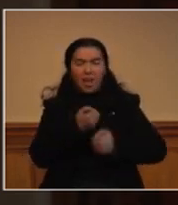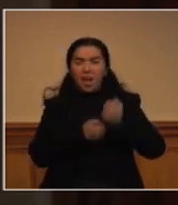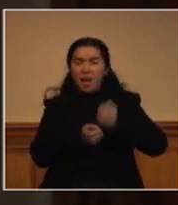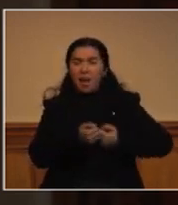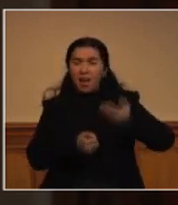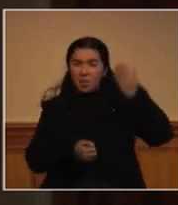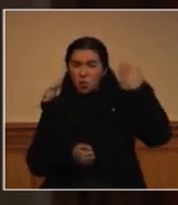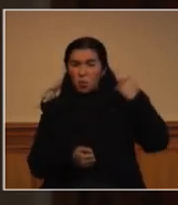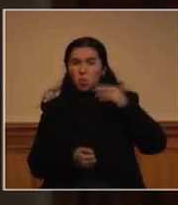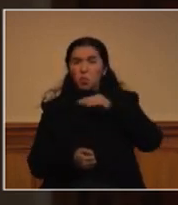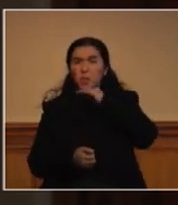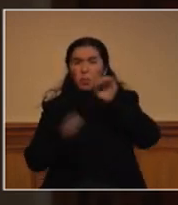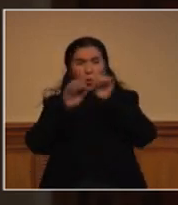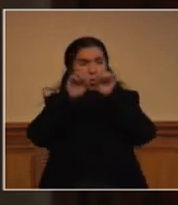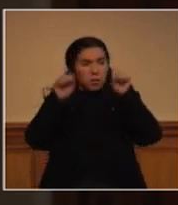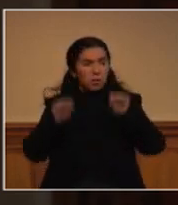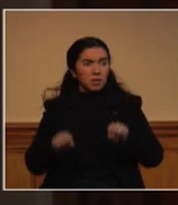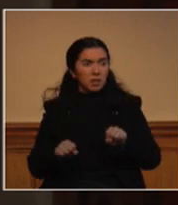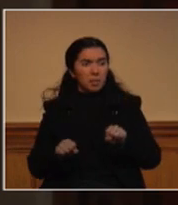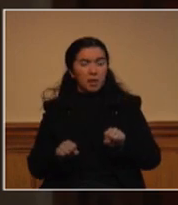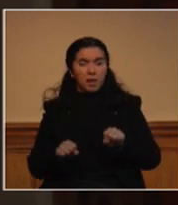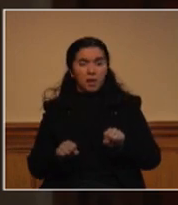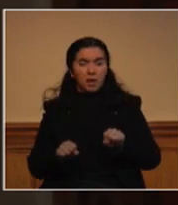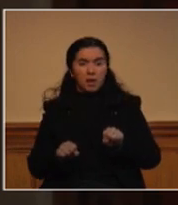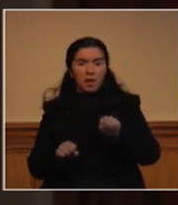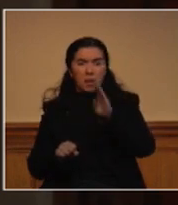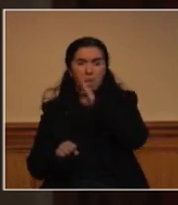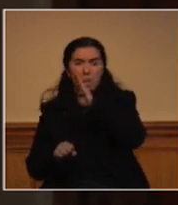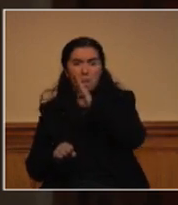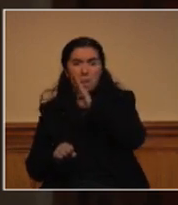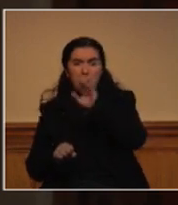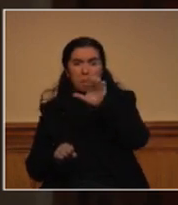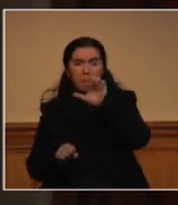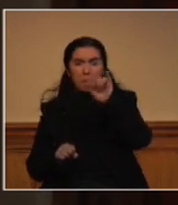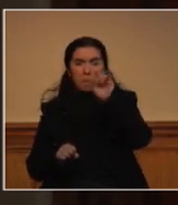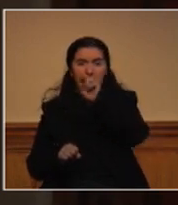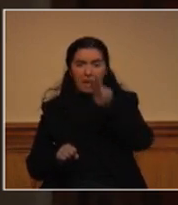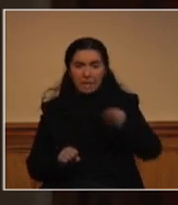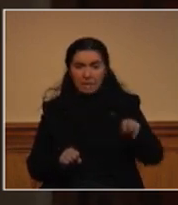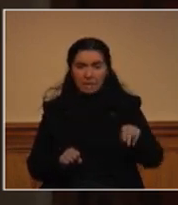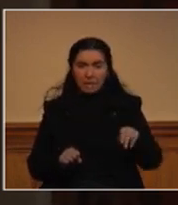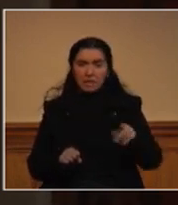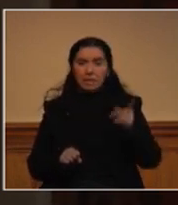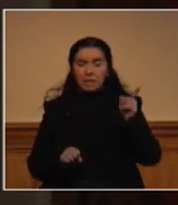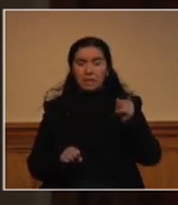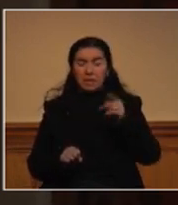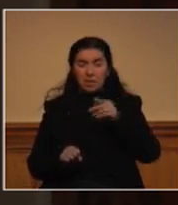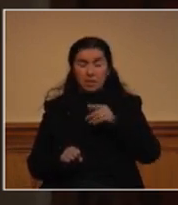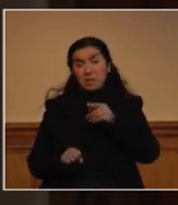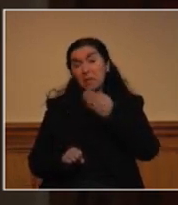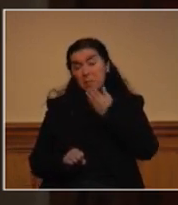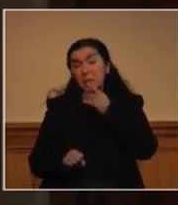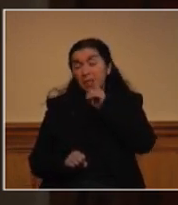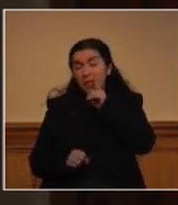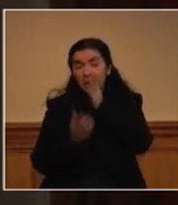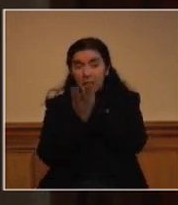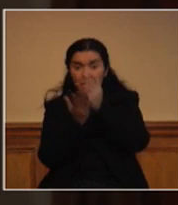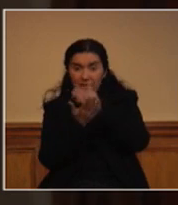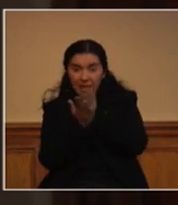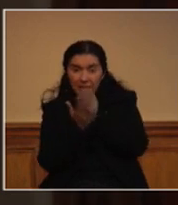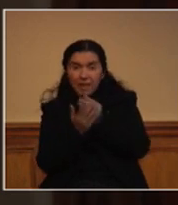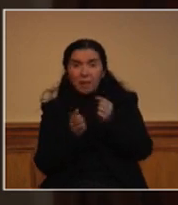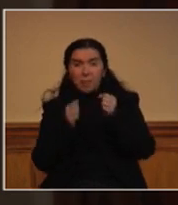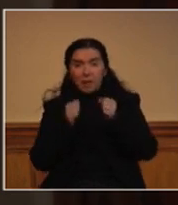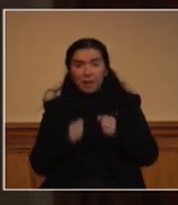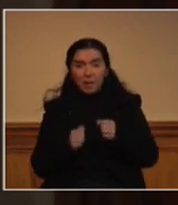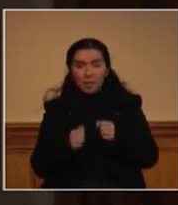sistema BLIS, o suena el sistema BLIS, entonces el sistema BLIS tenía esas herramientas, tenía esas estrategias para